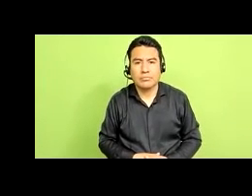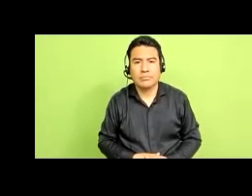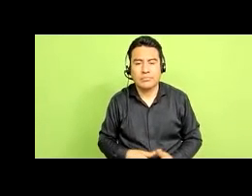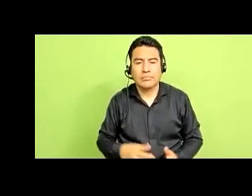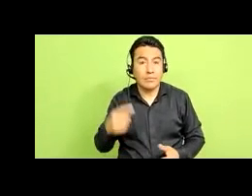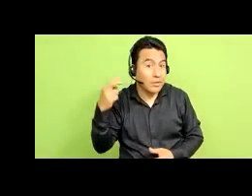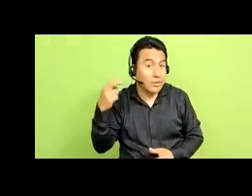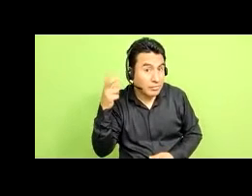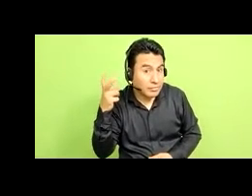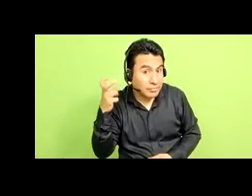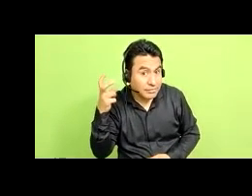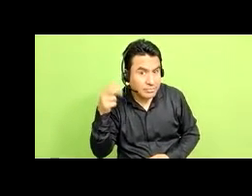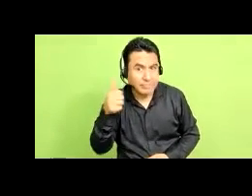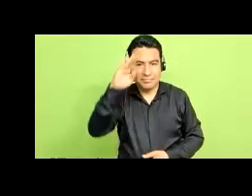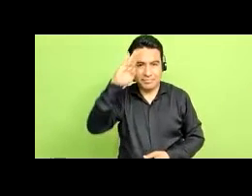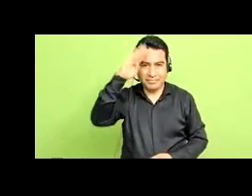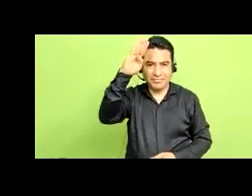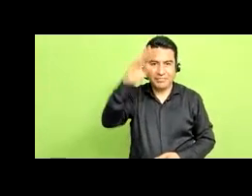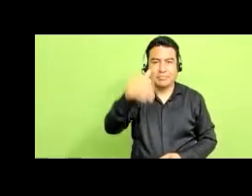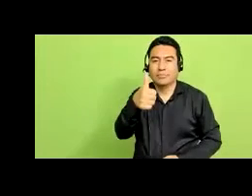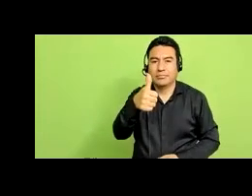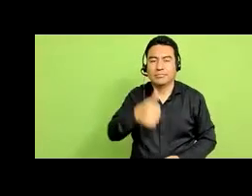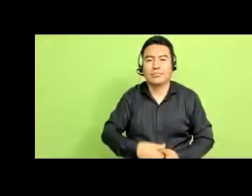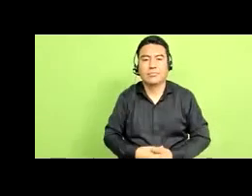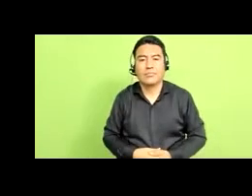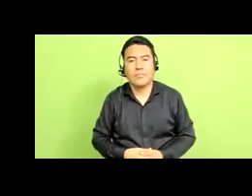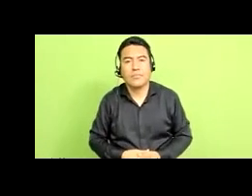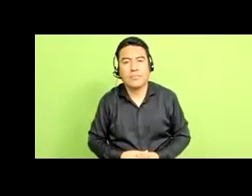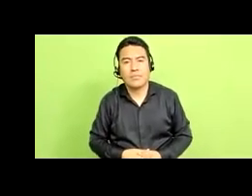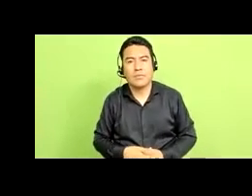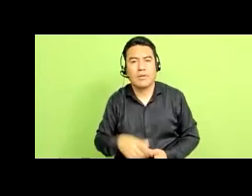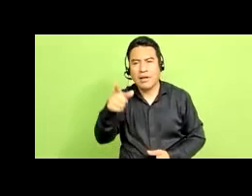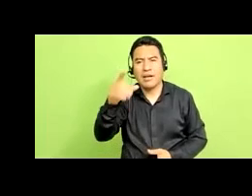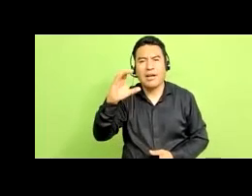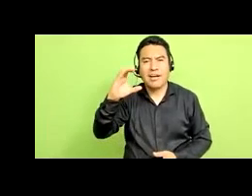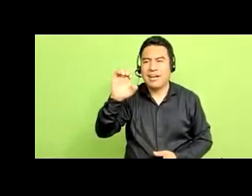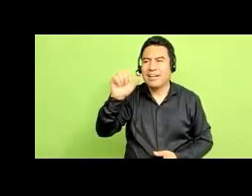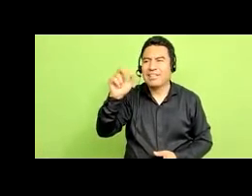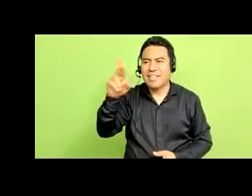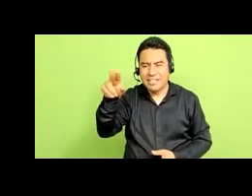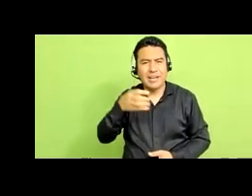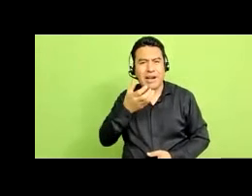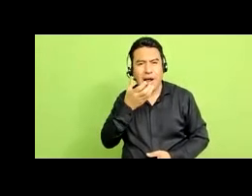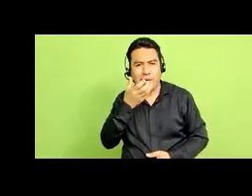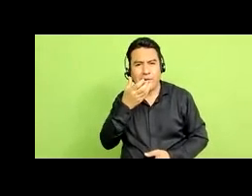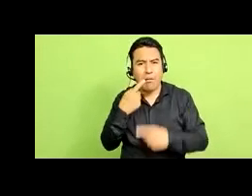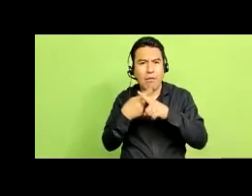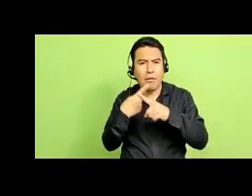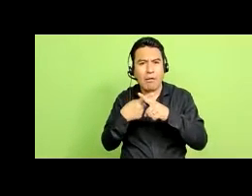y hacerme para el micro